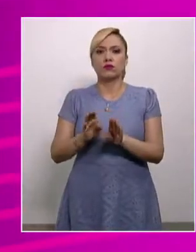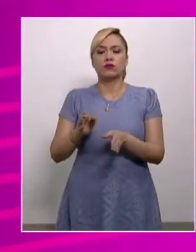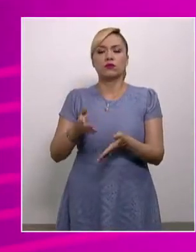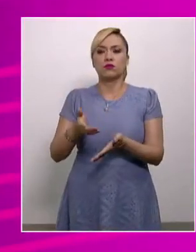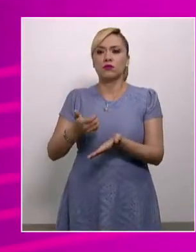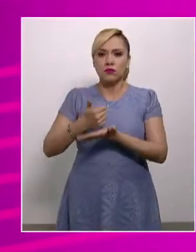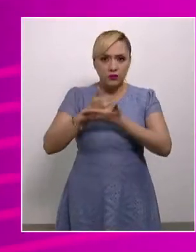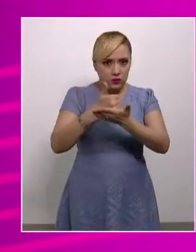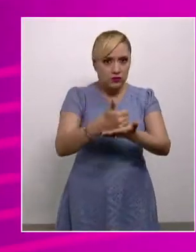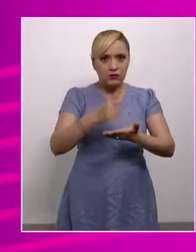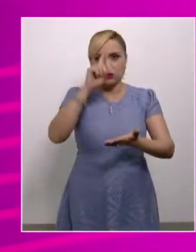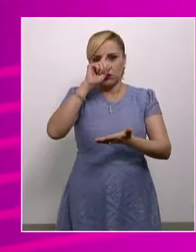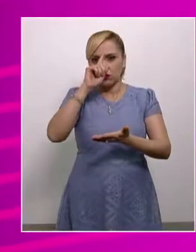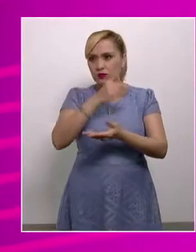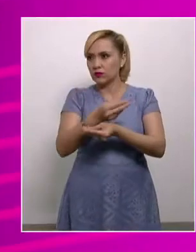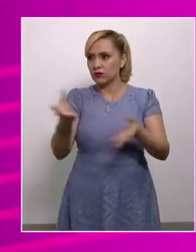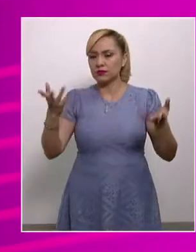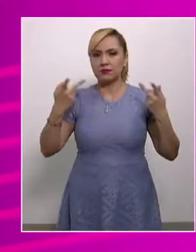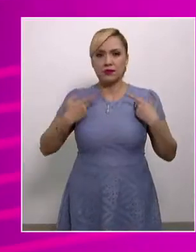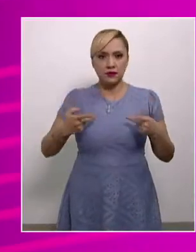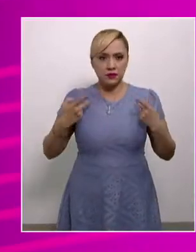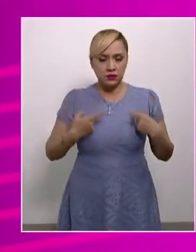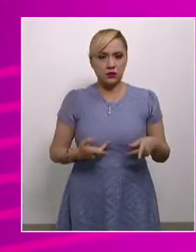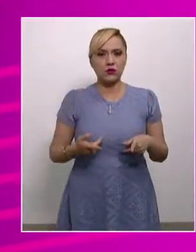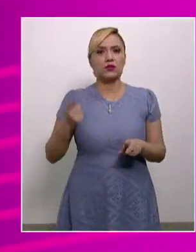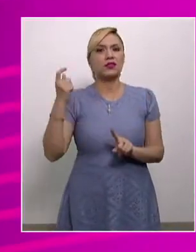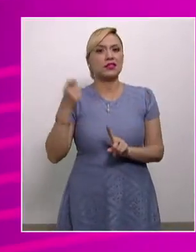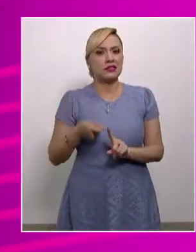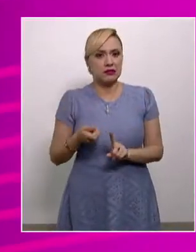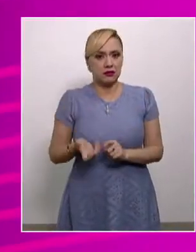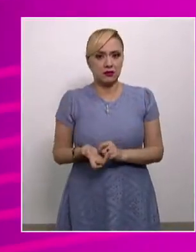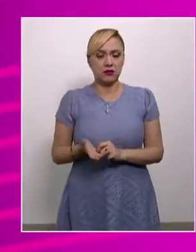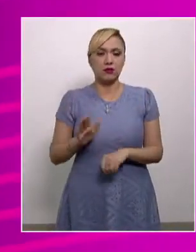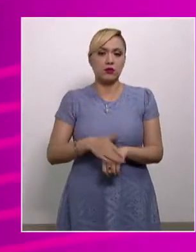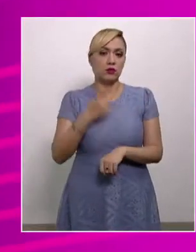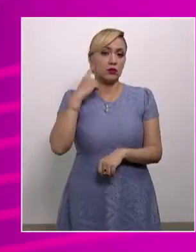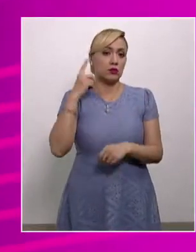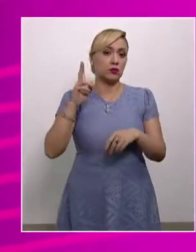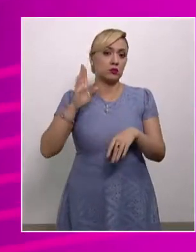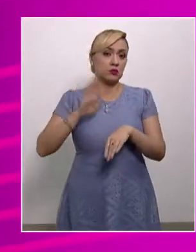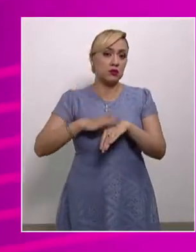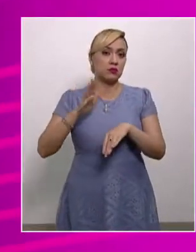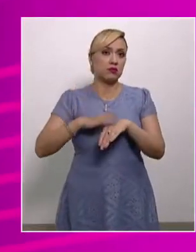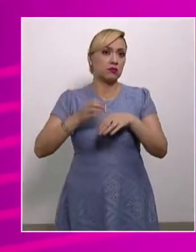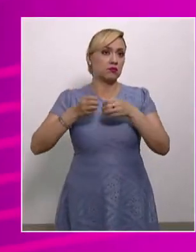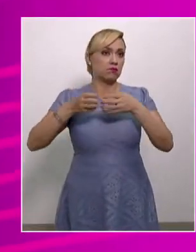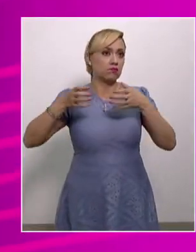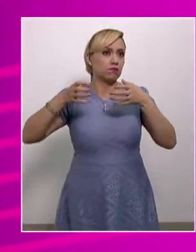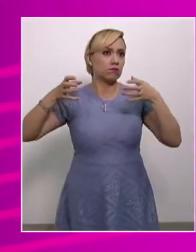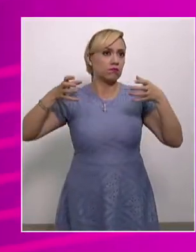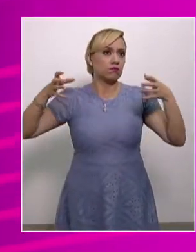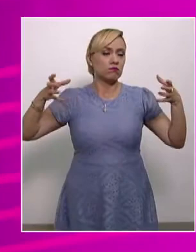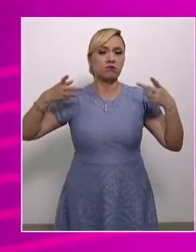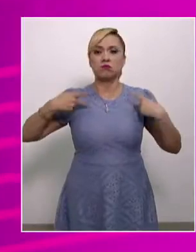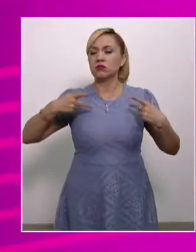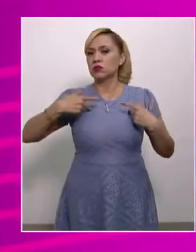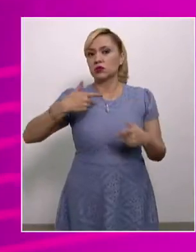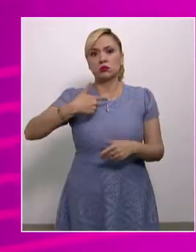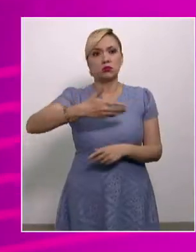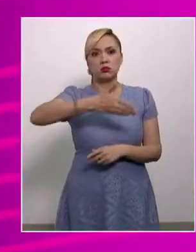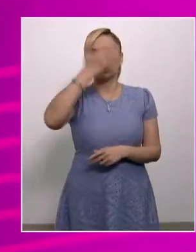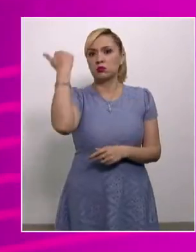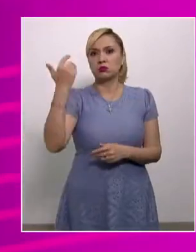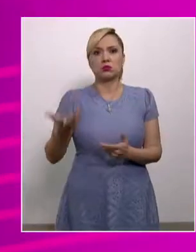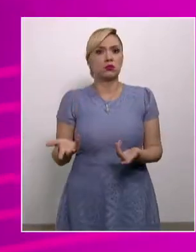propia situación, porque es algo que sigue incrementándose y que muchas veces las personas no saben que tienen esa